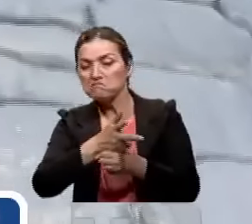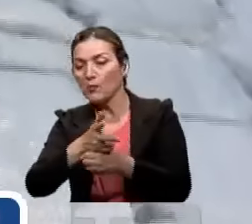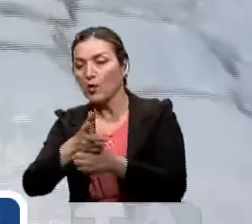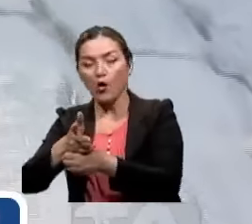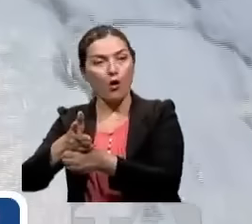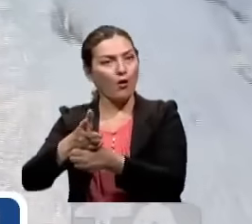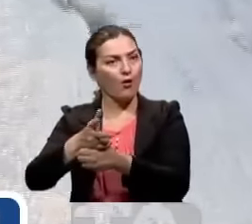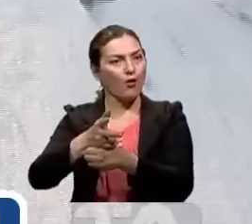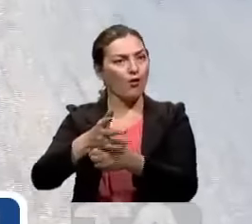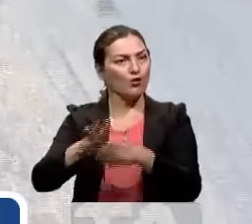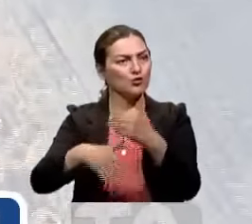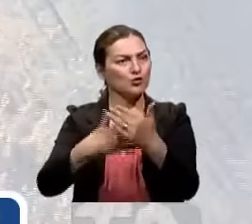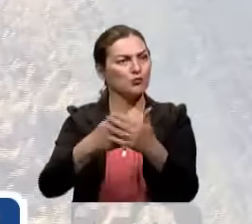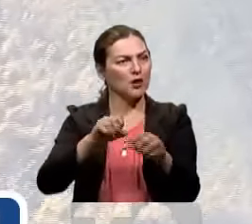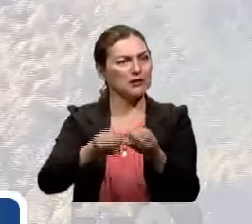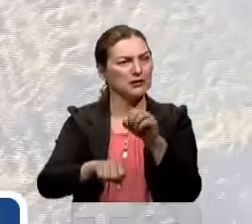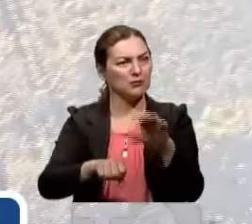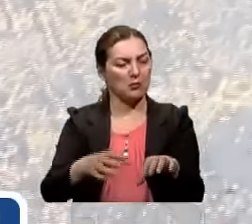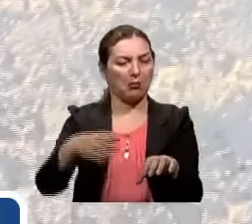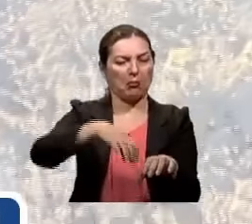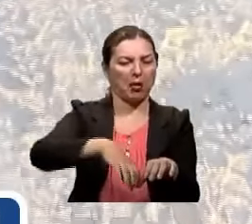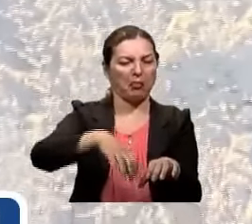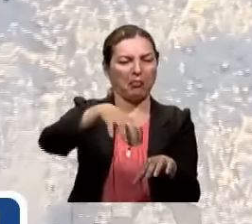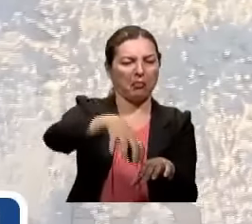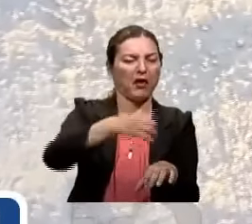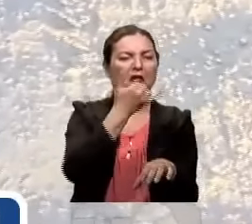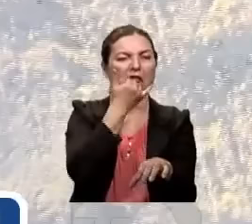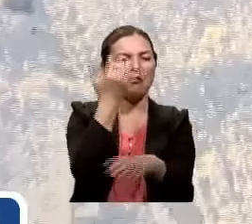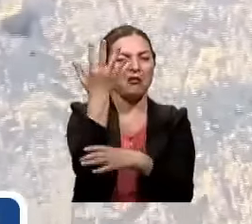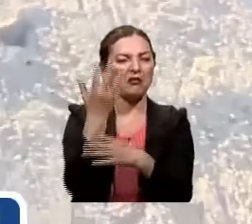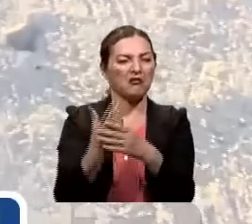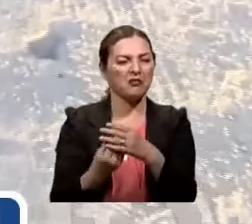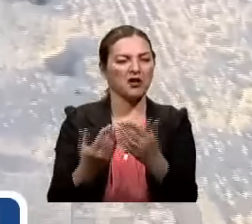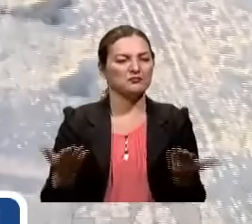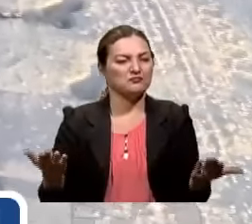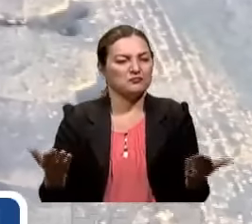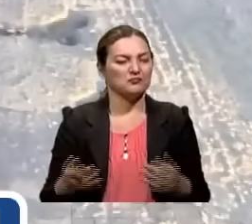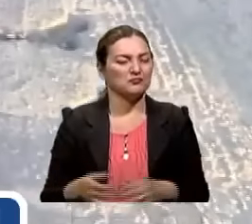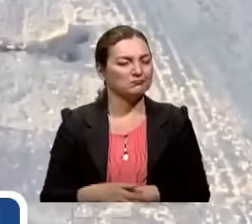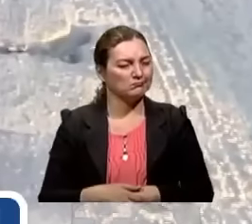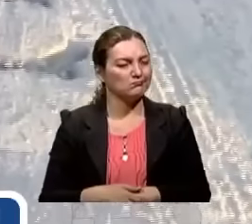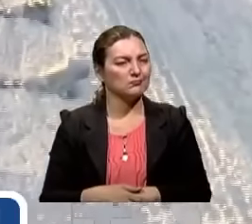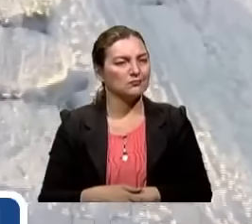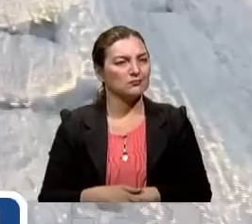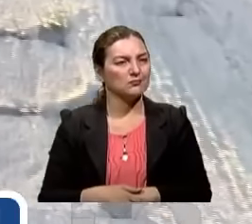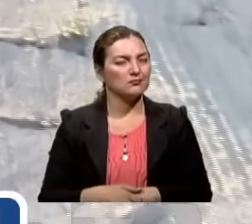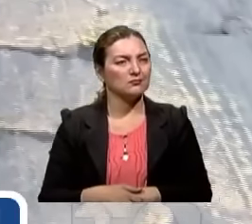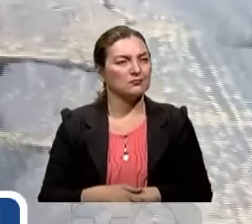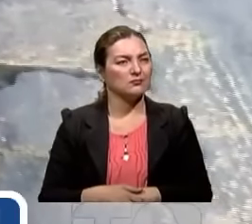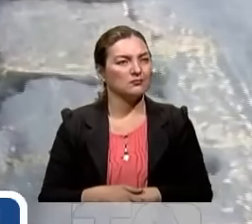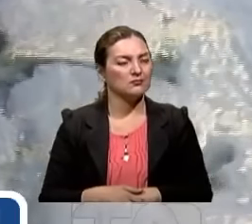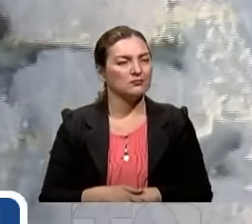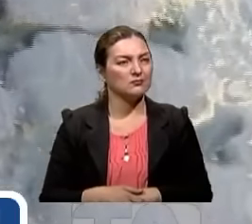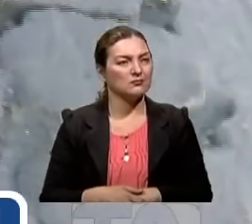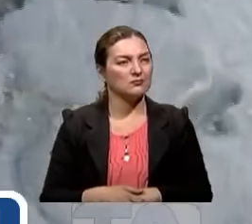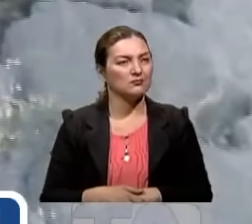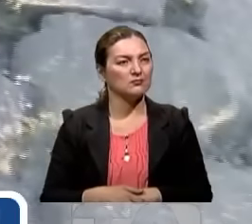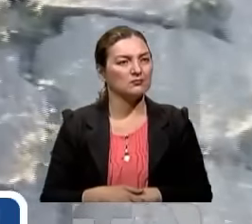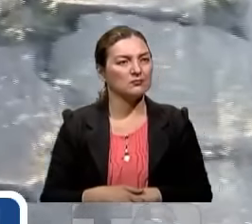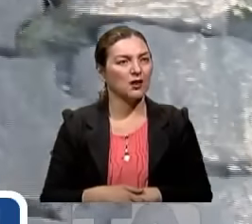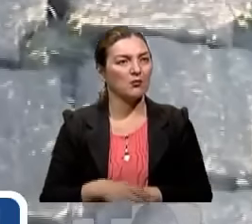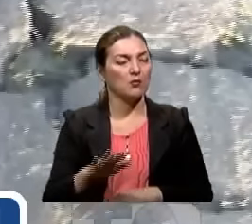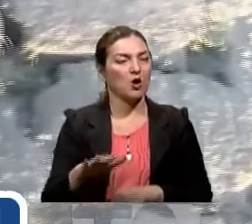totalmente mal puestos los adoquinados. Y si es que bajamos hasta el filo, nos damos cuenta que solo pueden circular por el lado